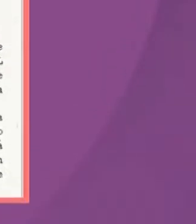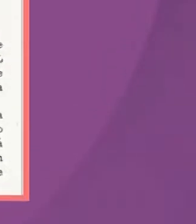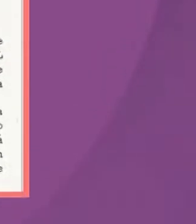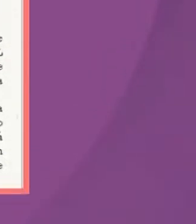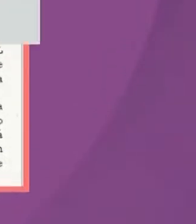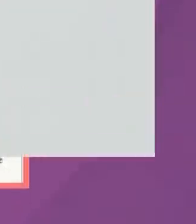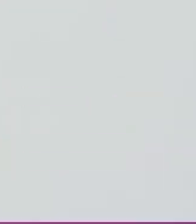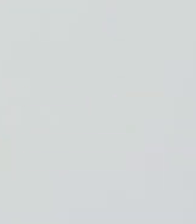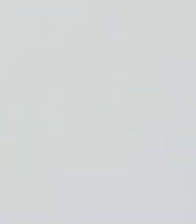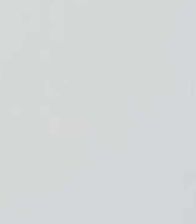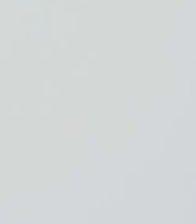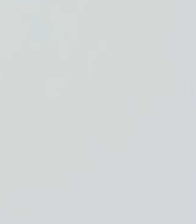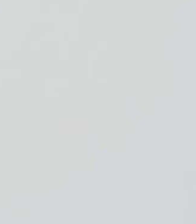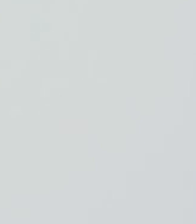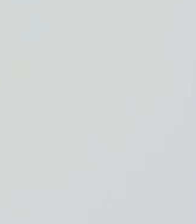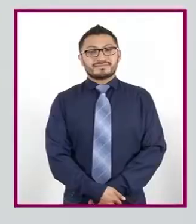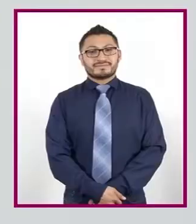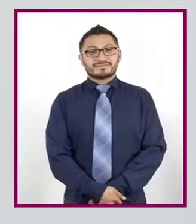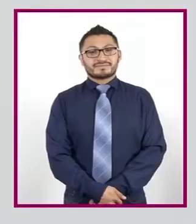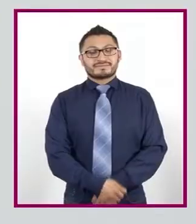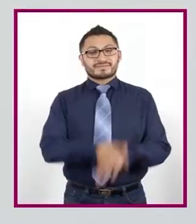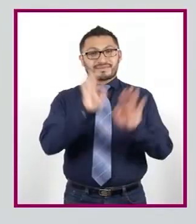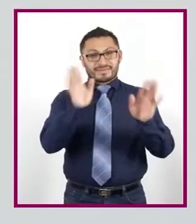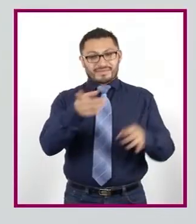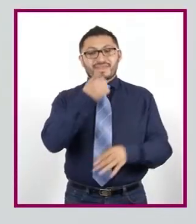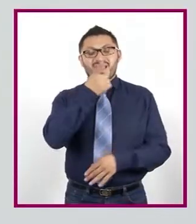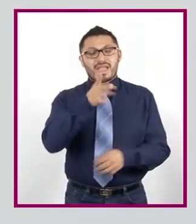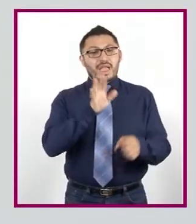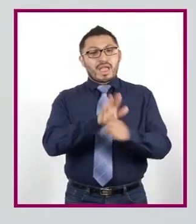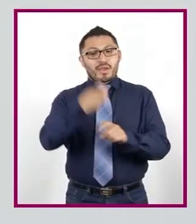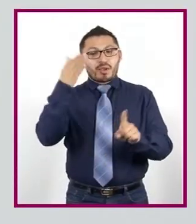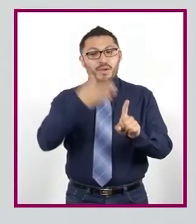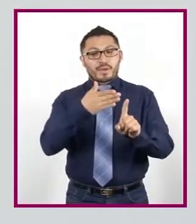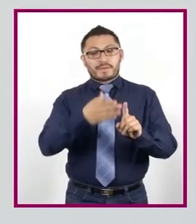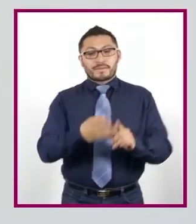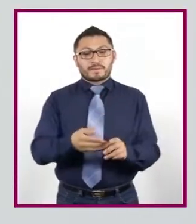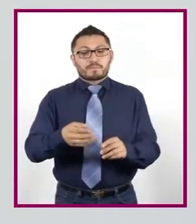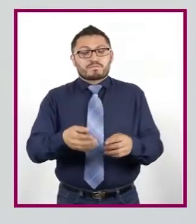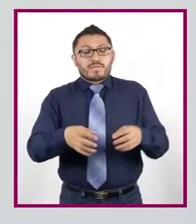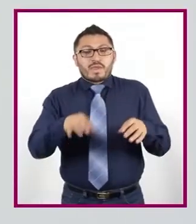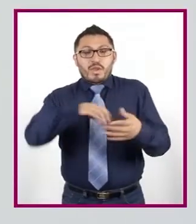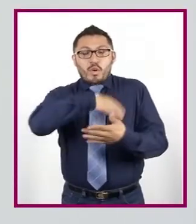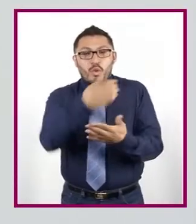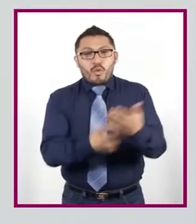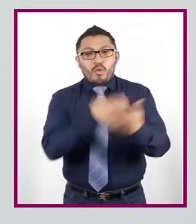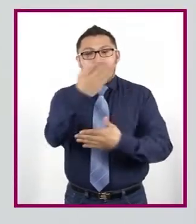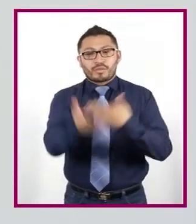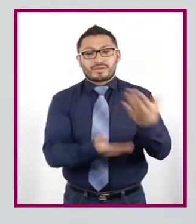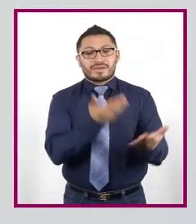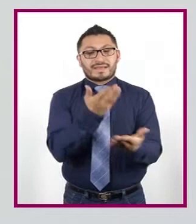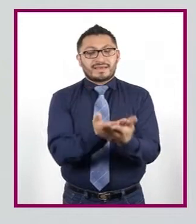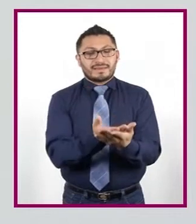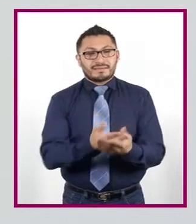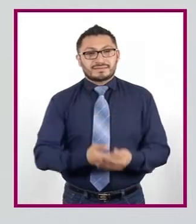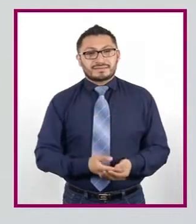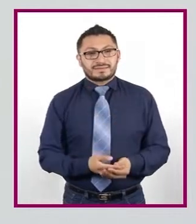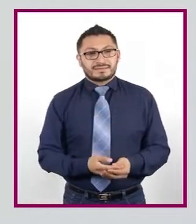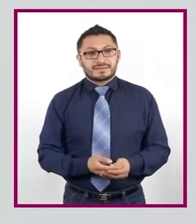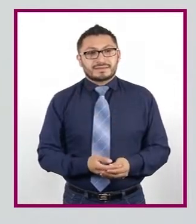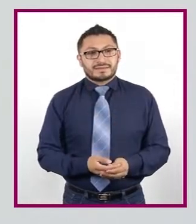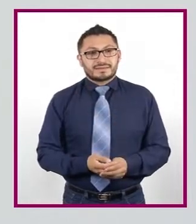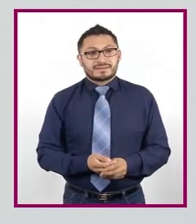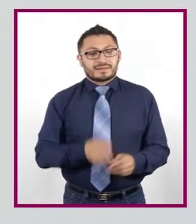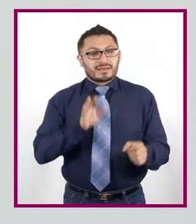Como ya hemos hablado, ¿cuál es la utilidad o función del contrato de prestación de servicio? ¿Cuál